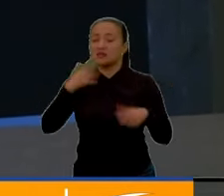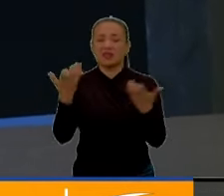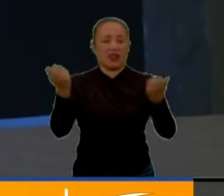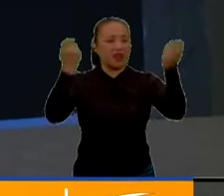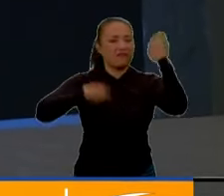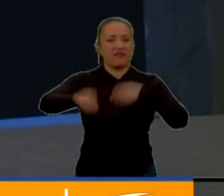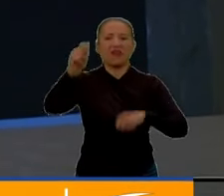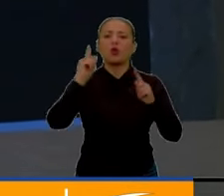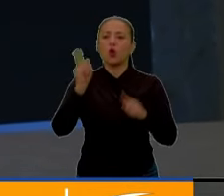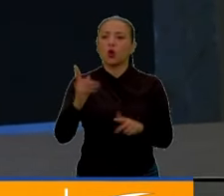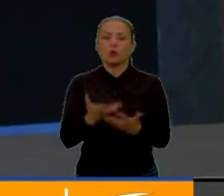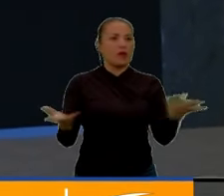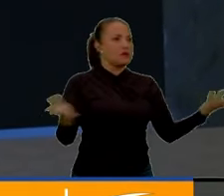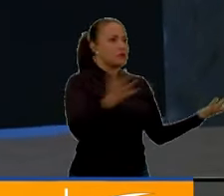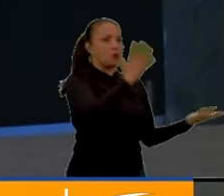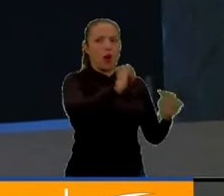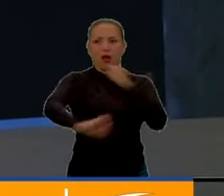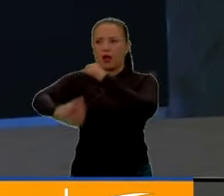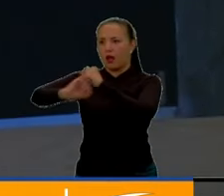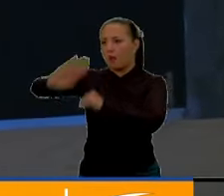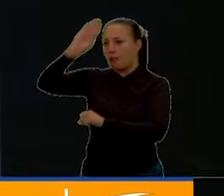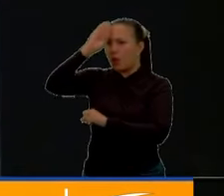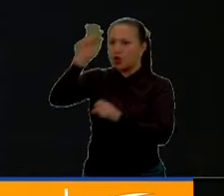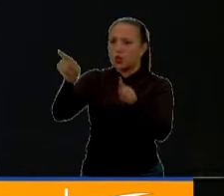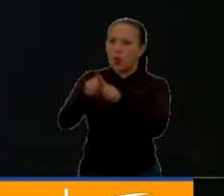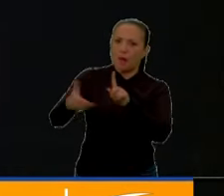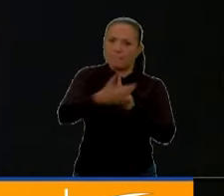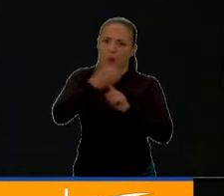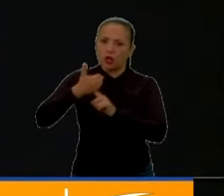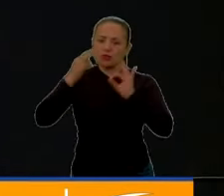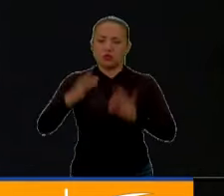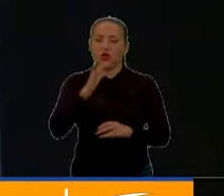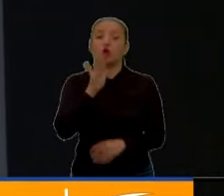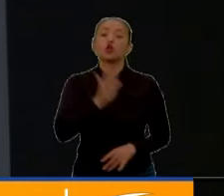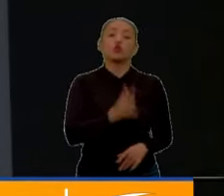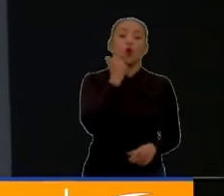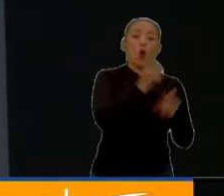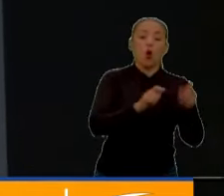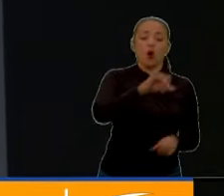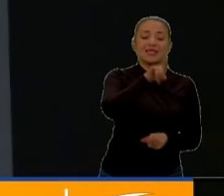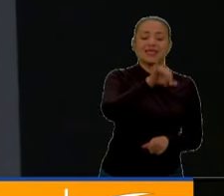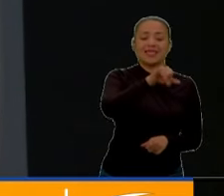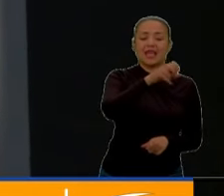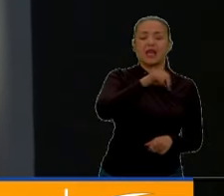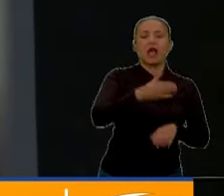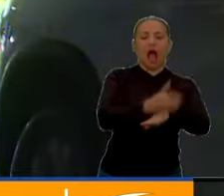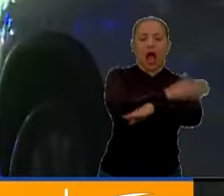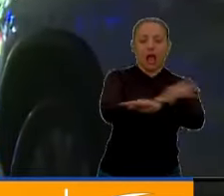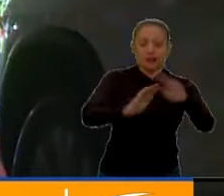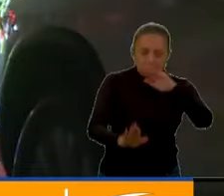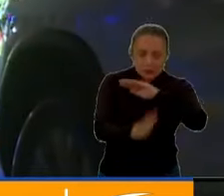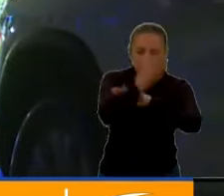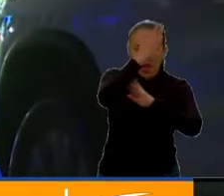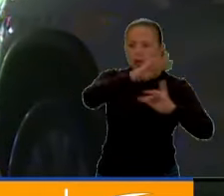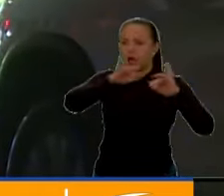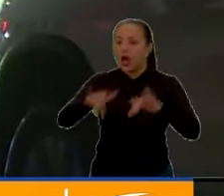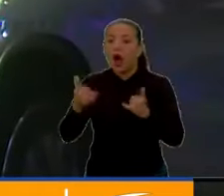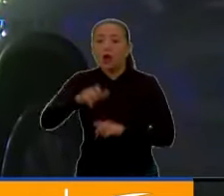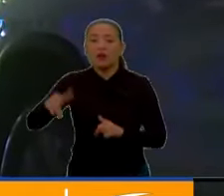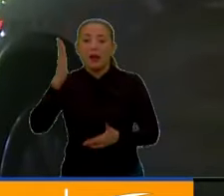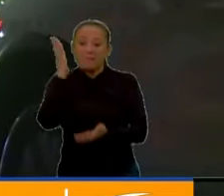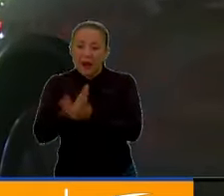se sienten desprotegidos por la policía. Hombres de la SIJÍN estuvieron en la madrugada y las víctimas ahora esperan que